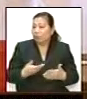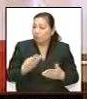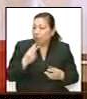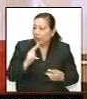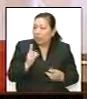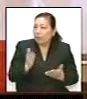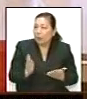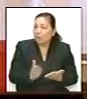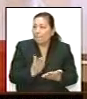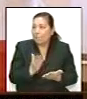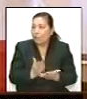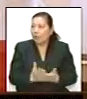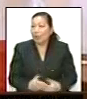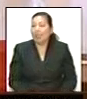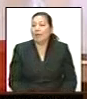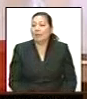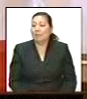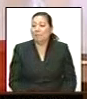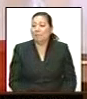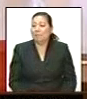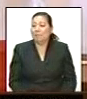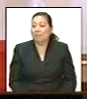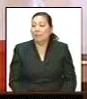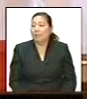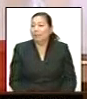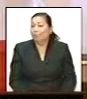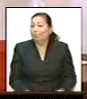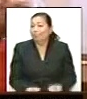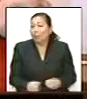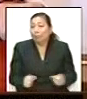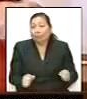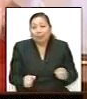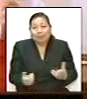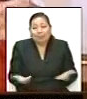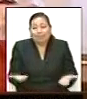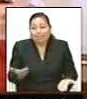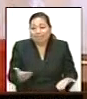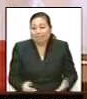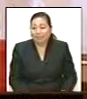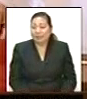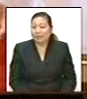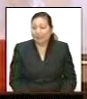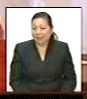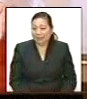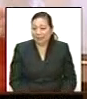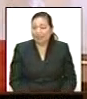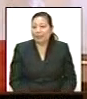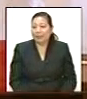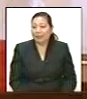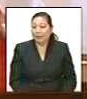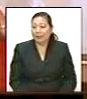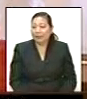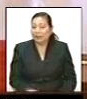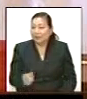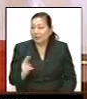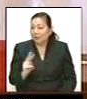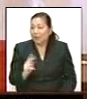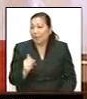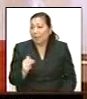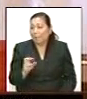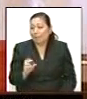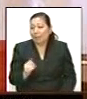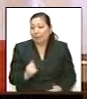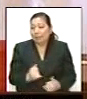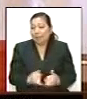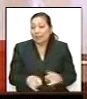solucionando, porque en pocas palabras Rusia dice, bueno, si la Alianza del Pacífico va a ser observador de APEC, yo quiero